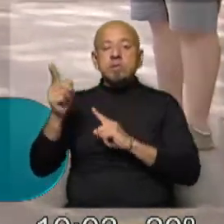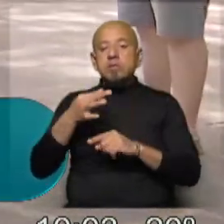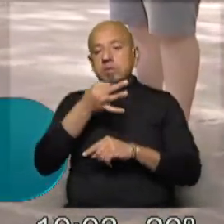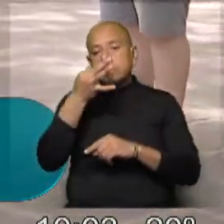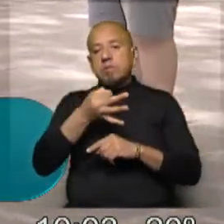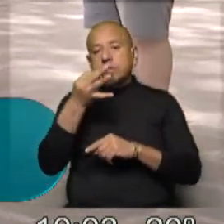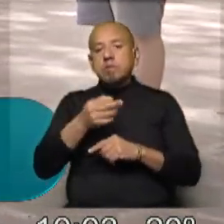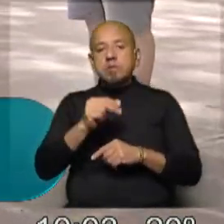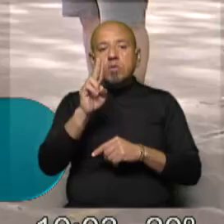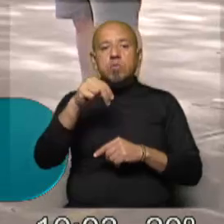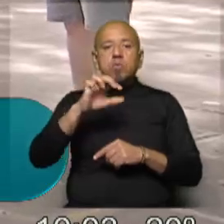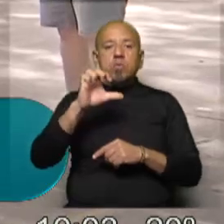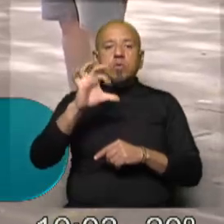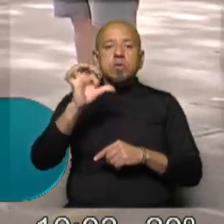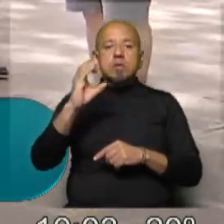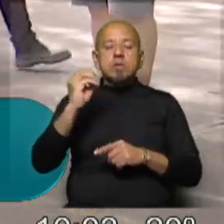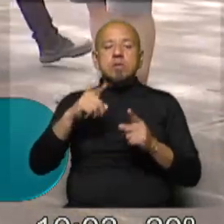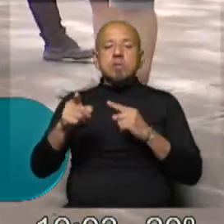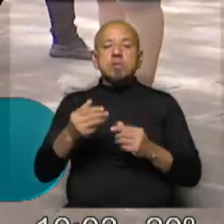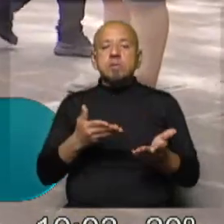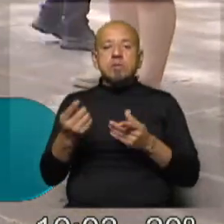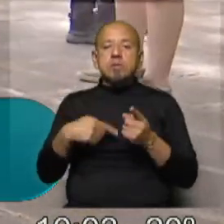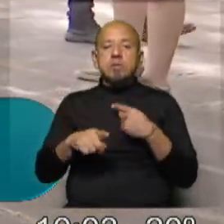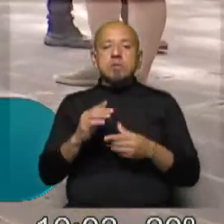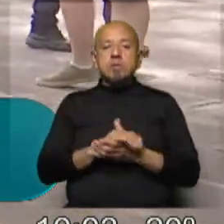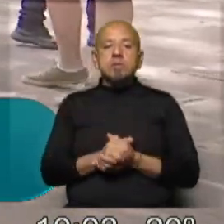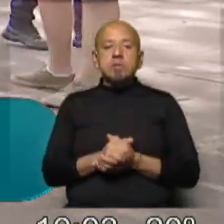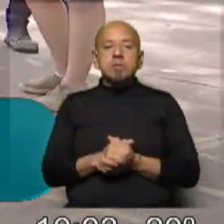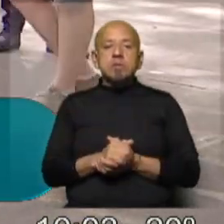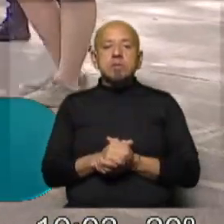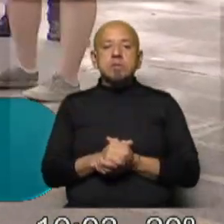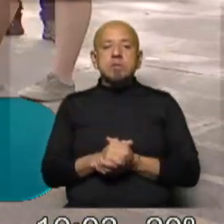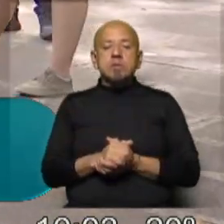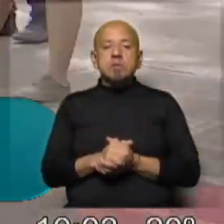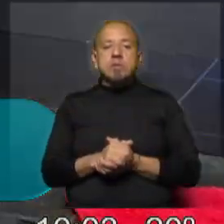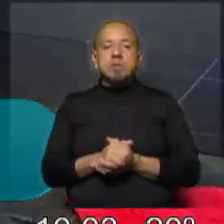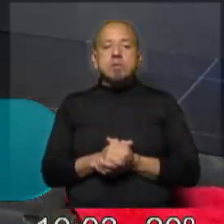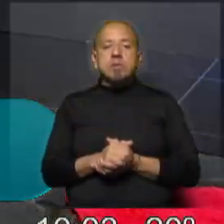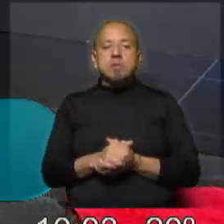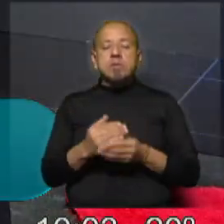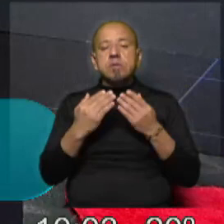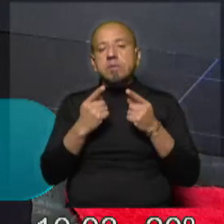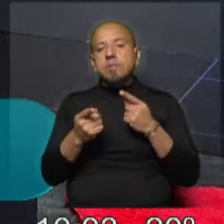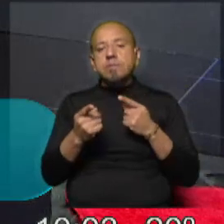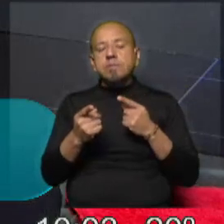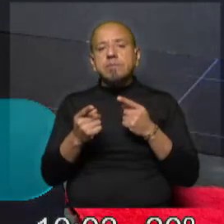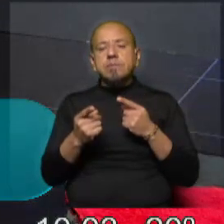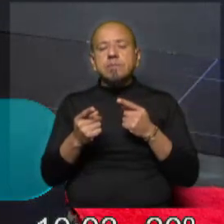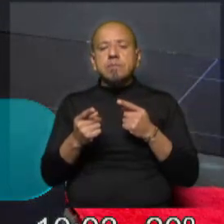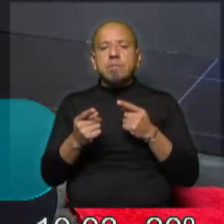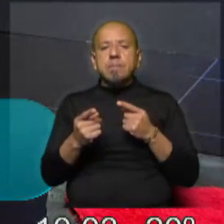la UNESCO sobre salud mental, que estoy invitada. Bien, bueno, vamos arriba. Gracias, éxito. JP. Preguntale el nombre, JP. A la cita de su